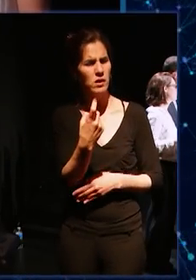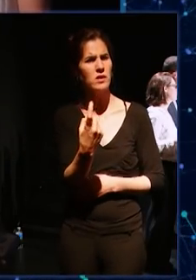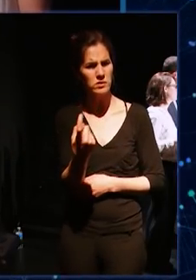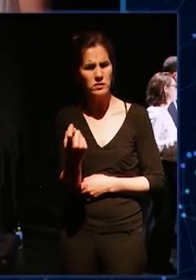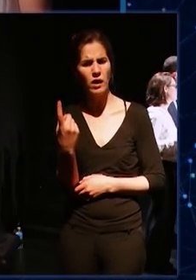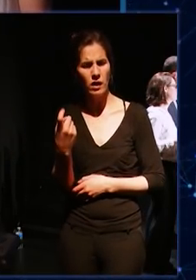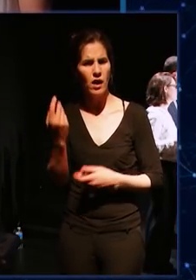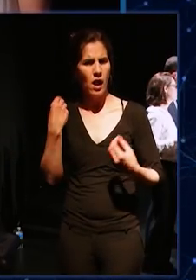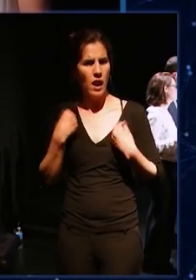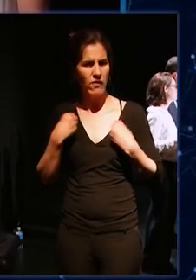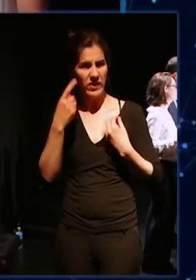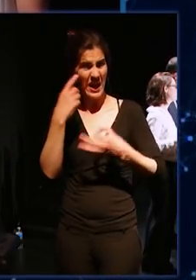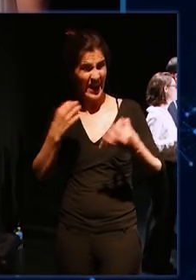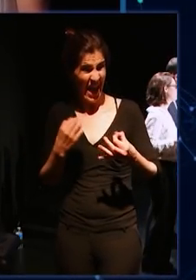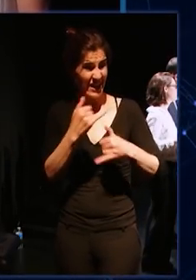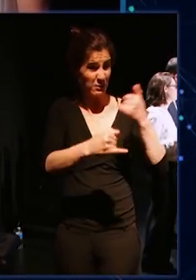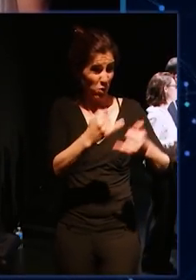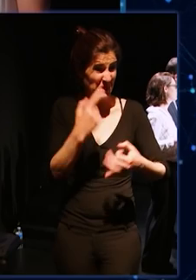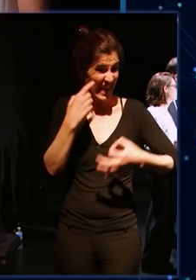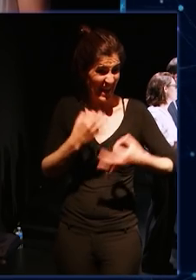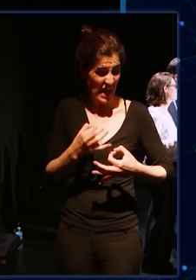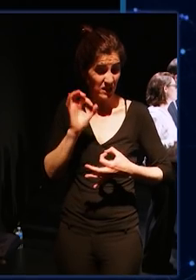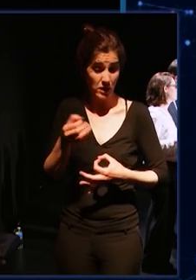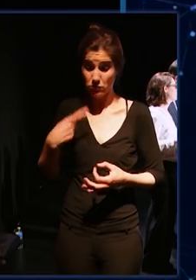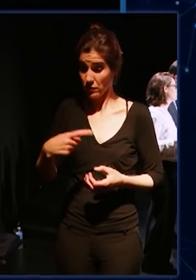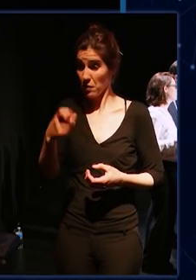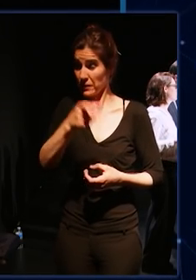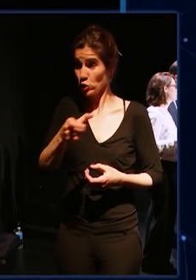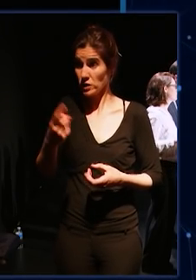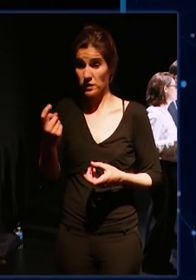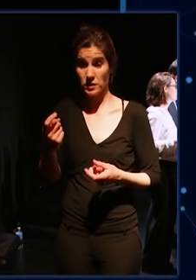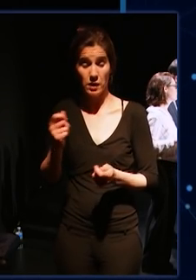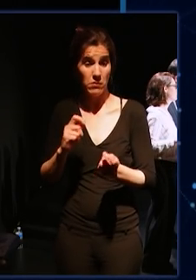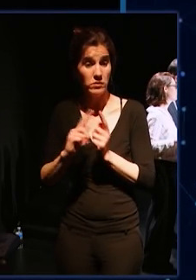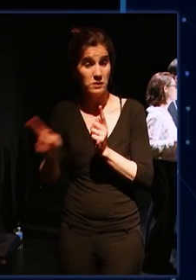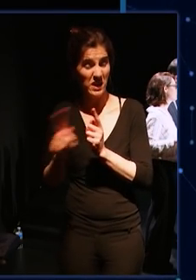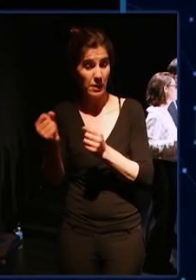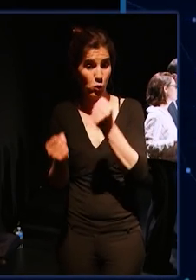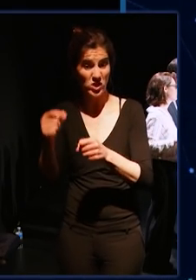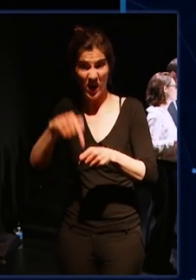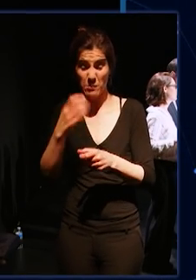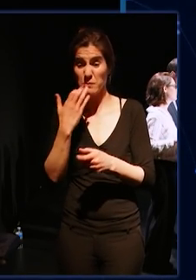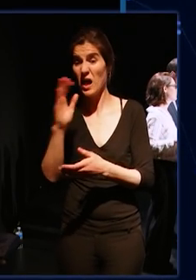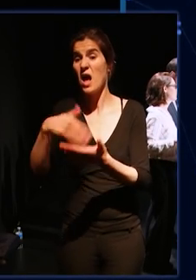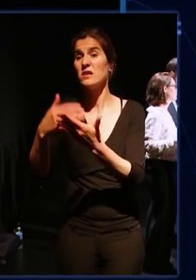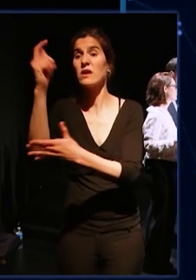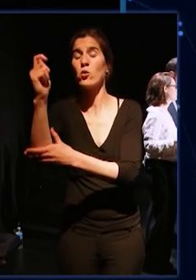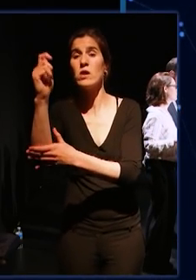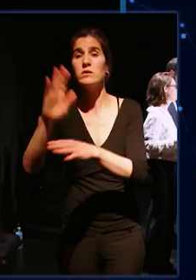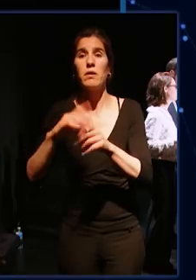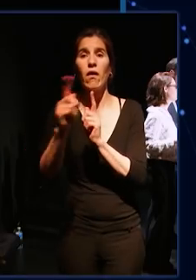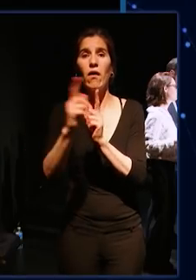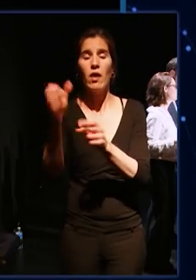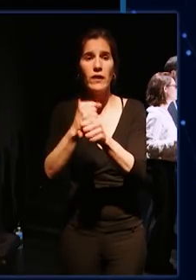necesario, la vida real y los problemas reales son que nos hemos de desplazar en coche de aquí a Granollers, ir al trabajo, volver y llevar a los niños, es decir,